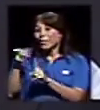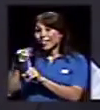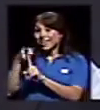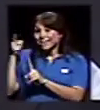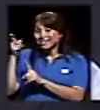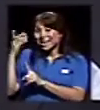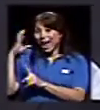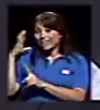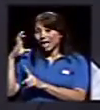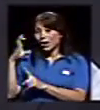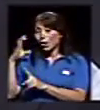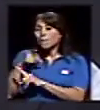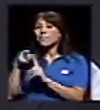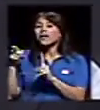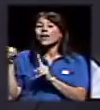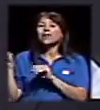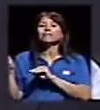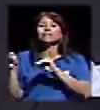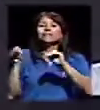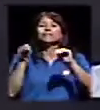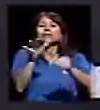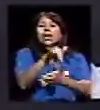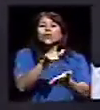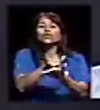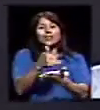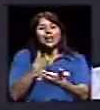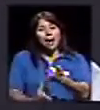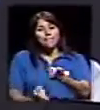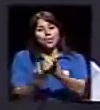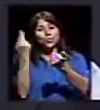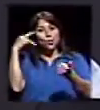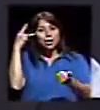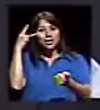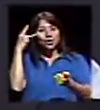apoyo político, ¿verdad? Él era finquero